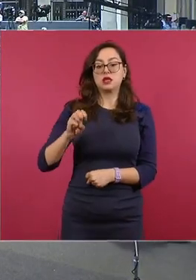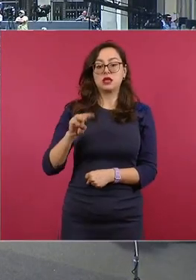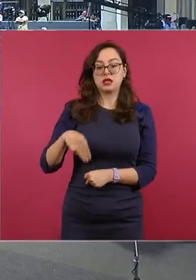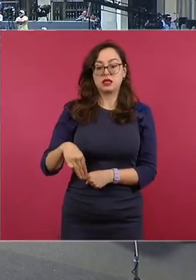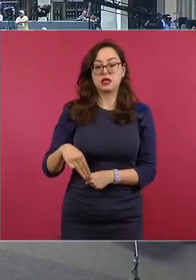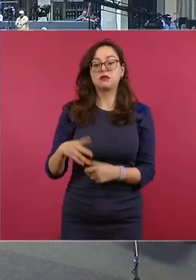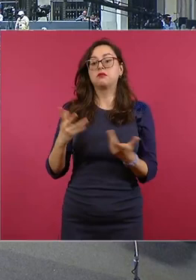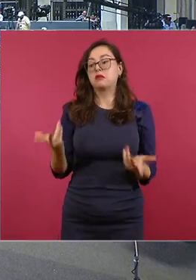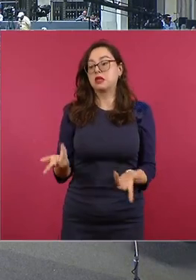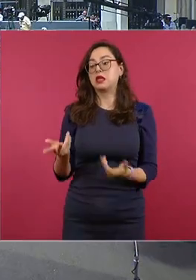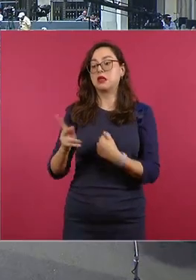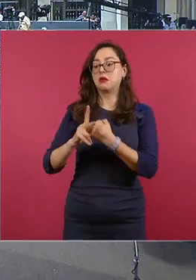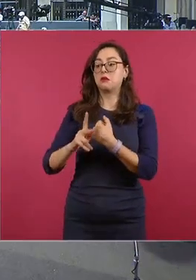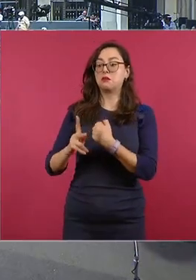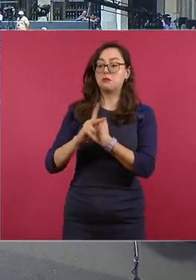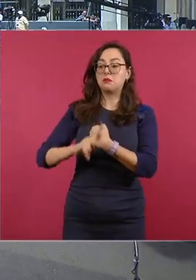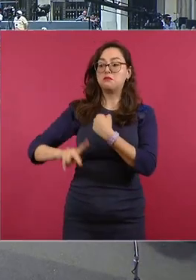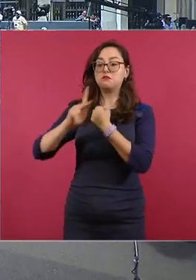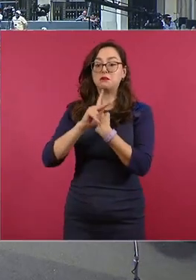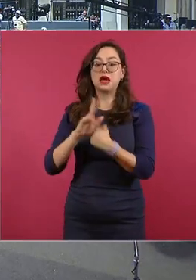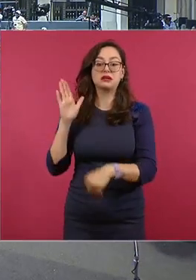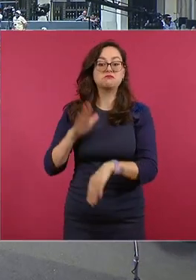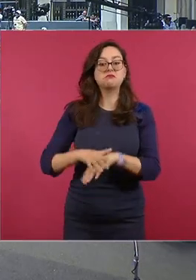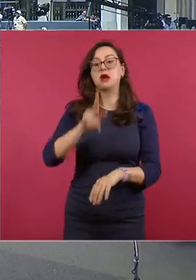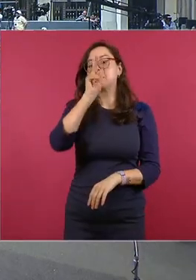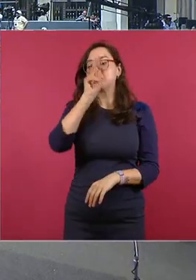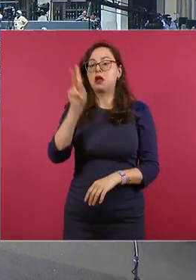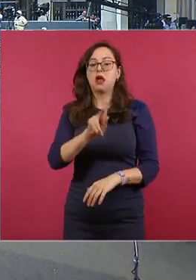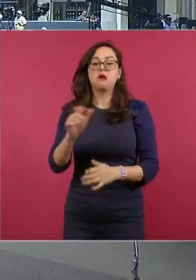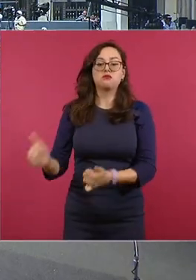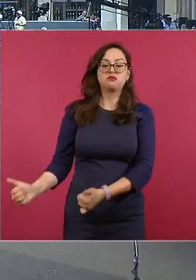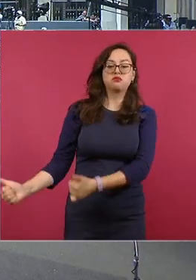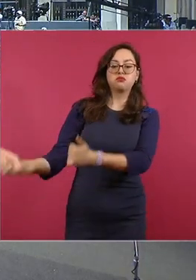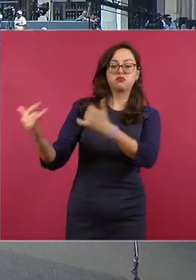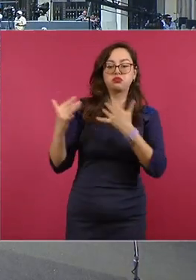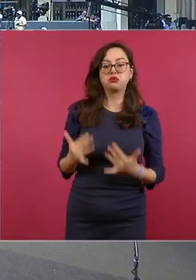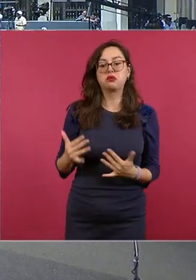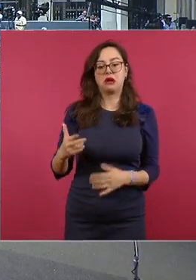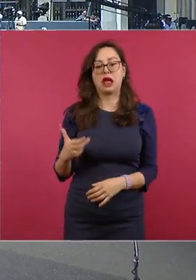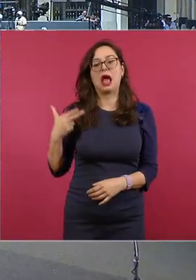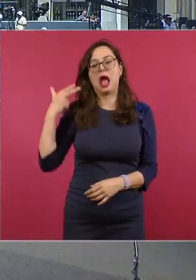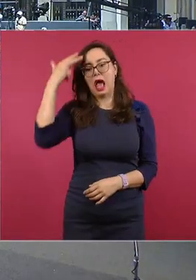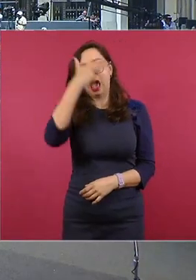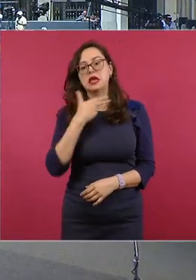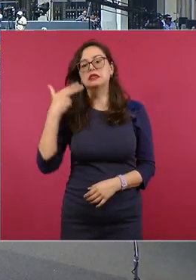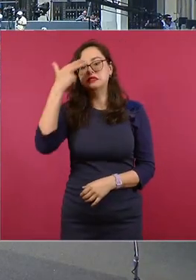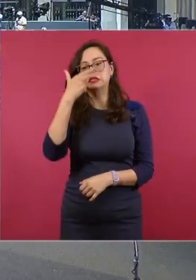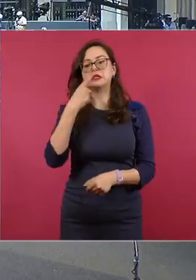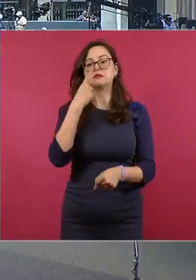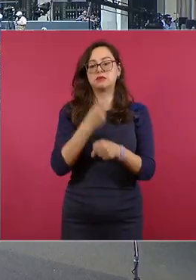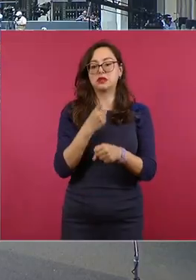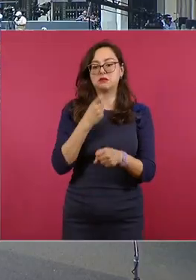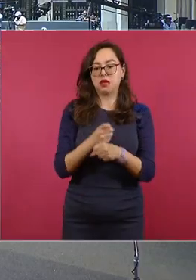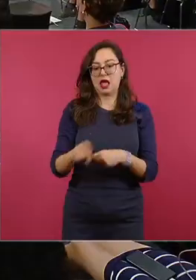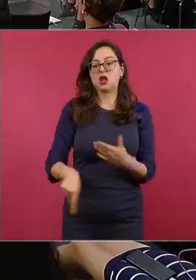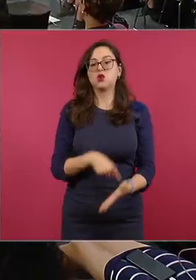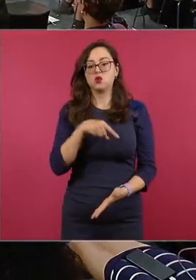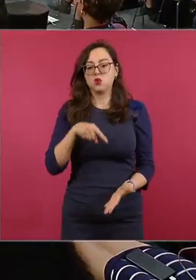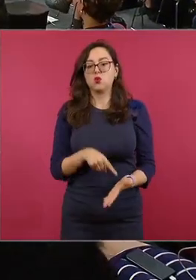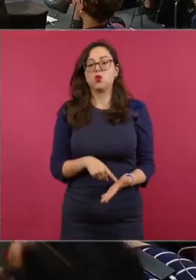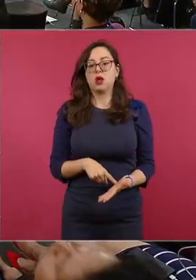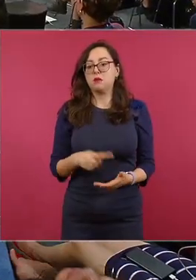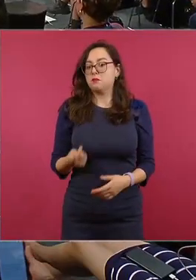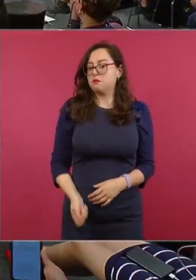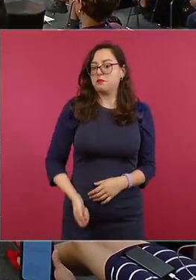principal nacionalidad de migrantes que llegó a México este año fueron haitianos en primer lugar, por primera vez en